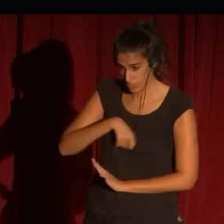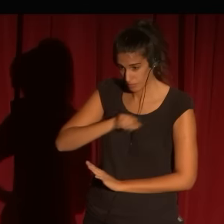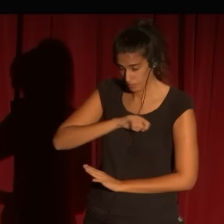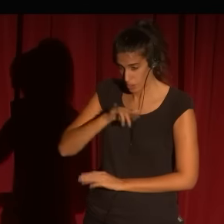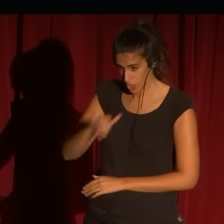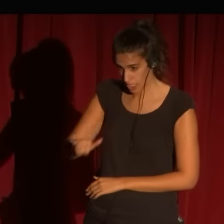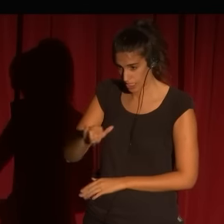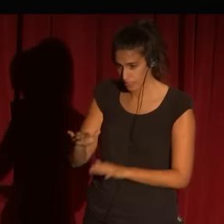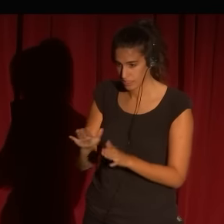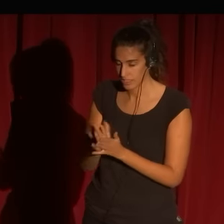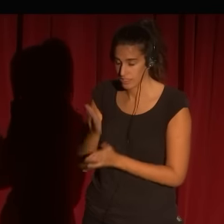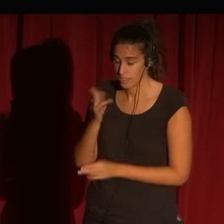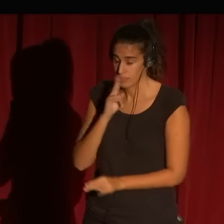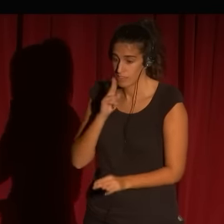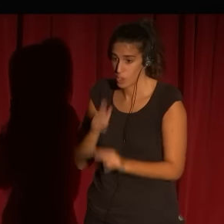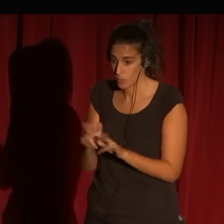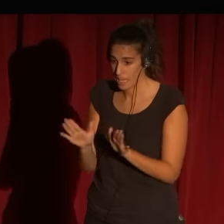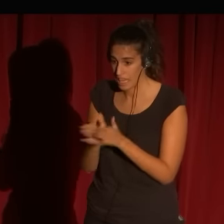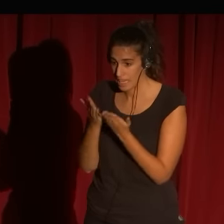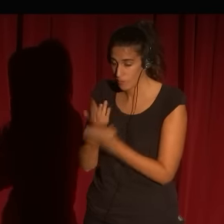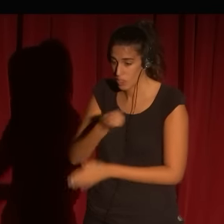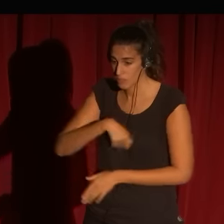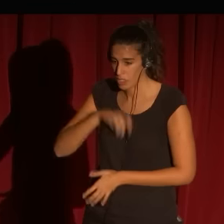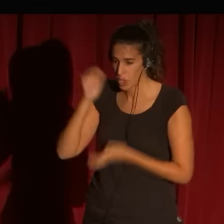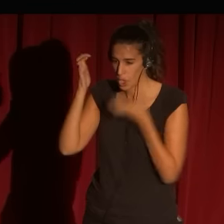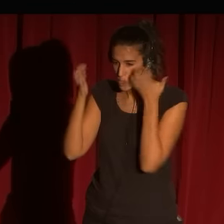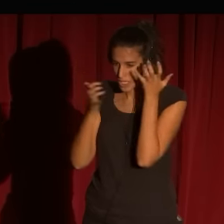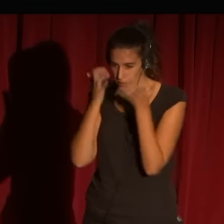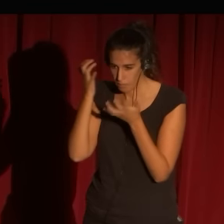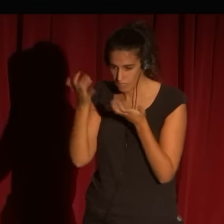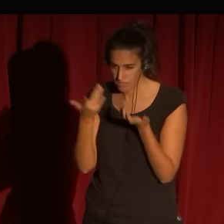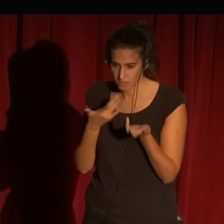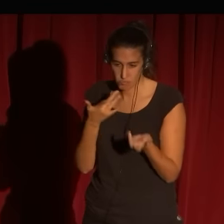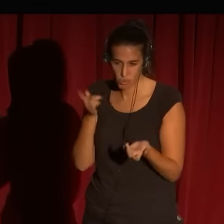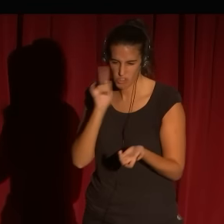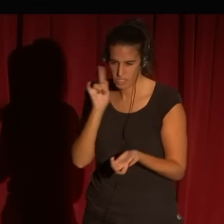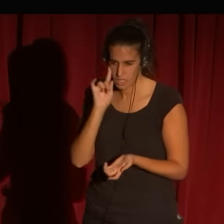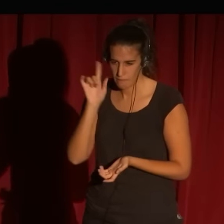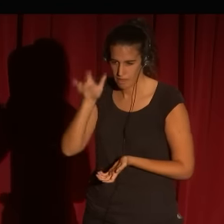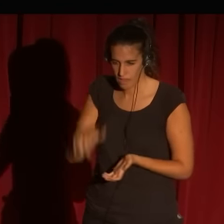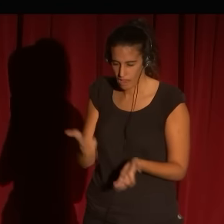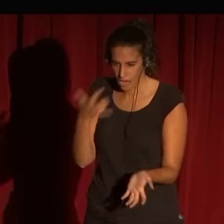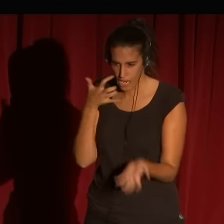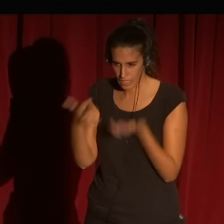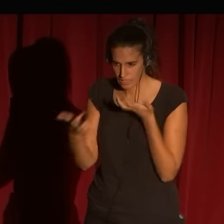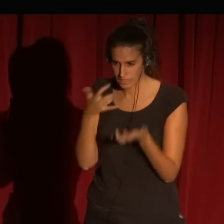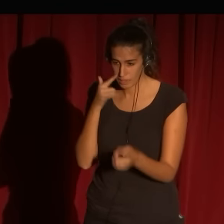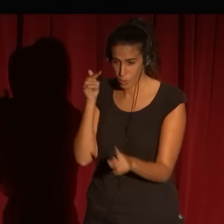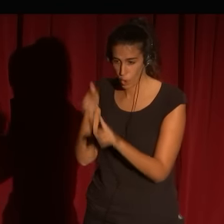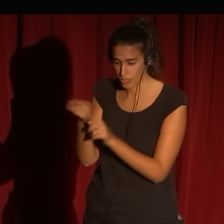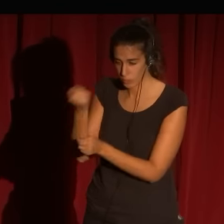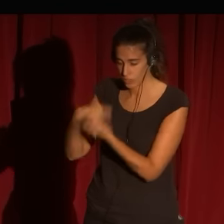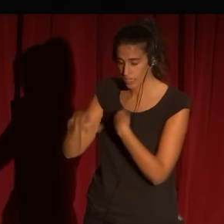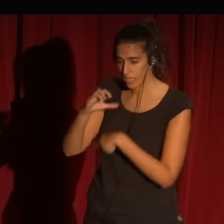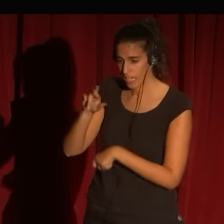el libro español de los animales no se sabe bien posiblemente un libro hecho por un artista europeo para Carlos V